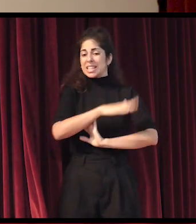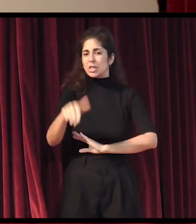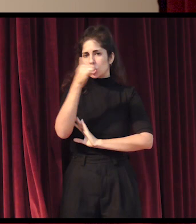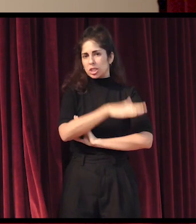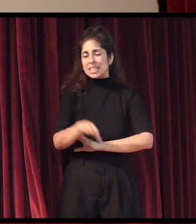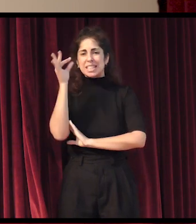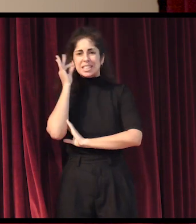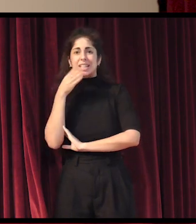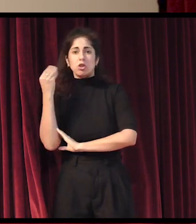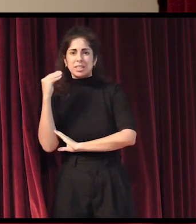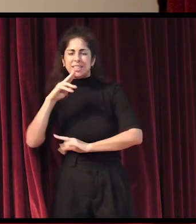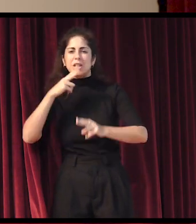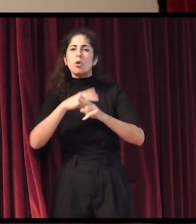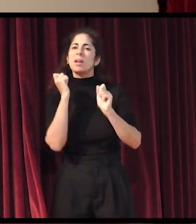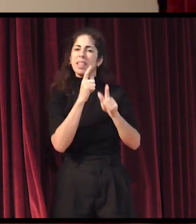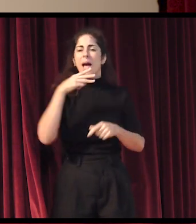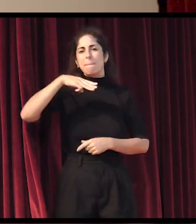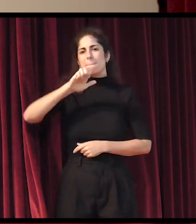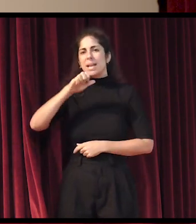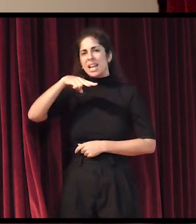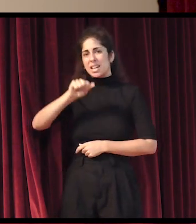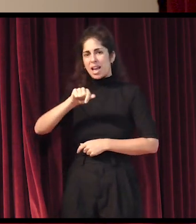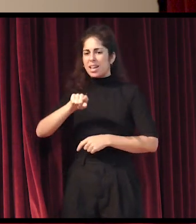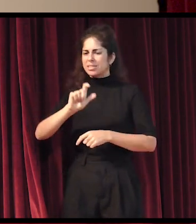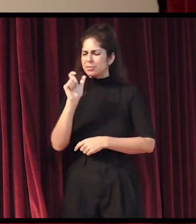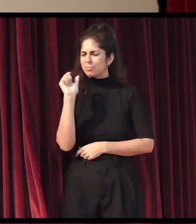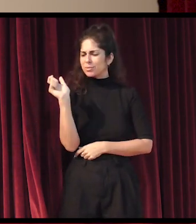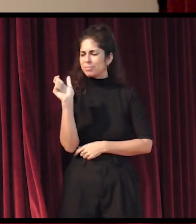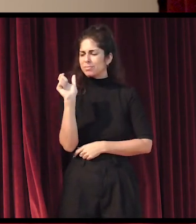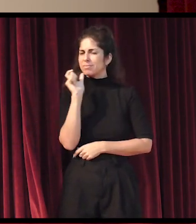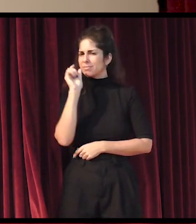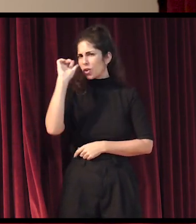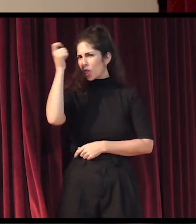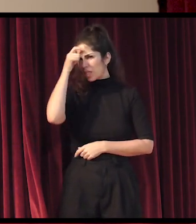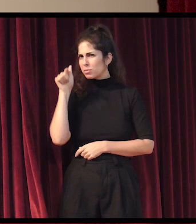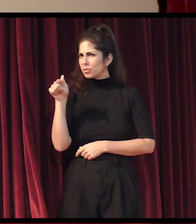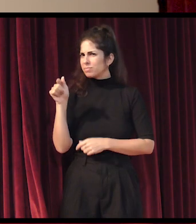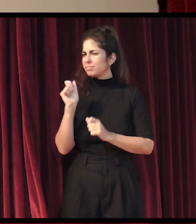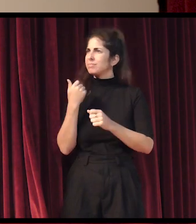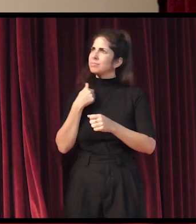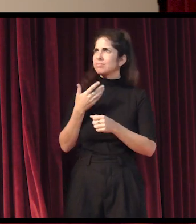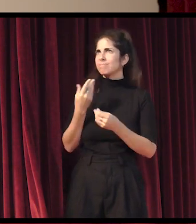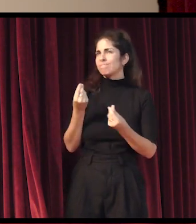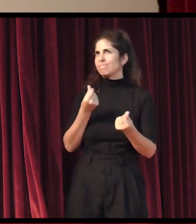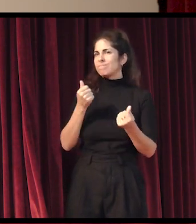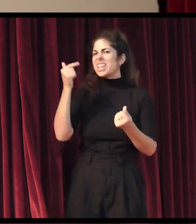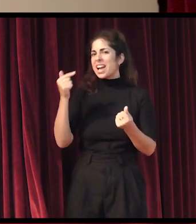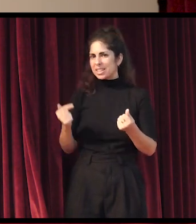niñas y adolescentes como menas, con toda la carga negativa que han logrado